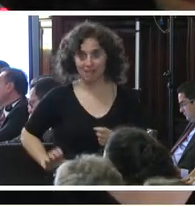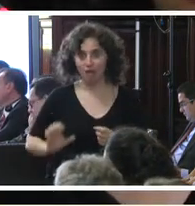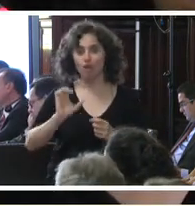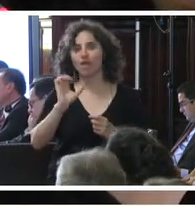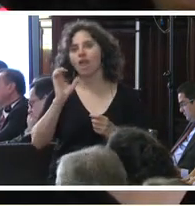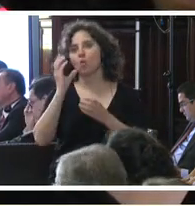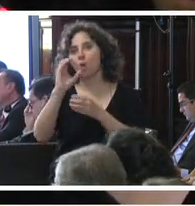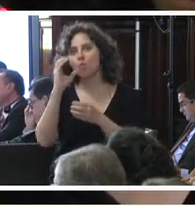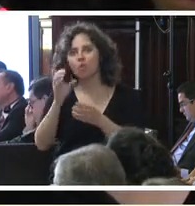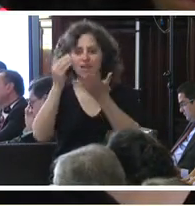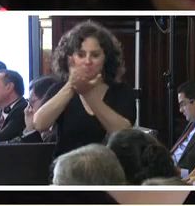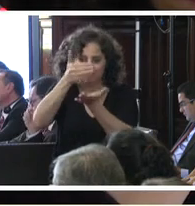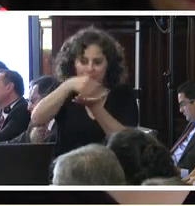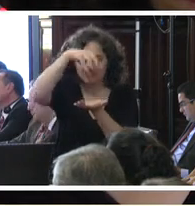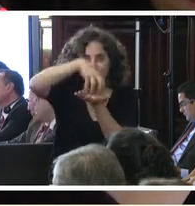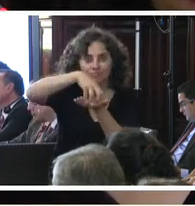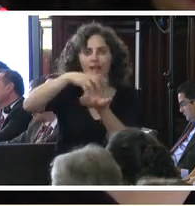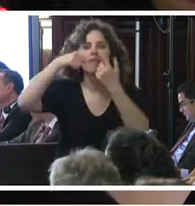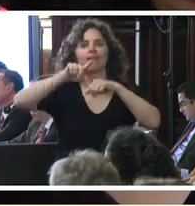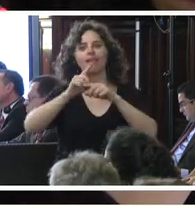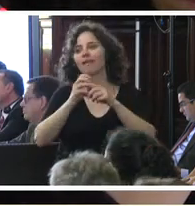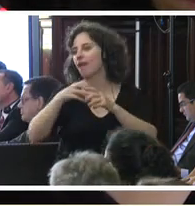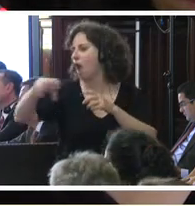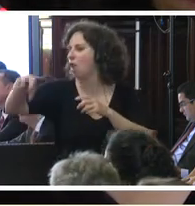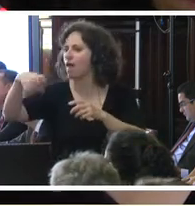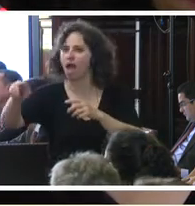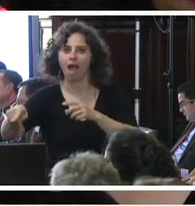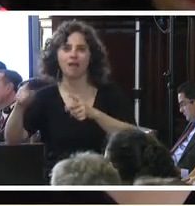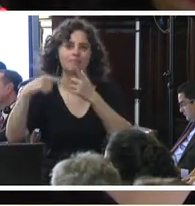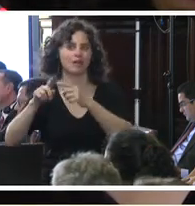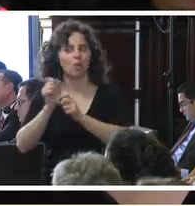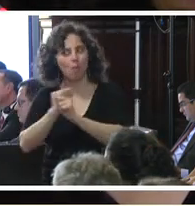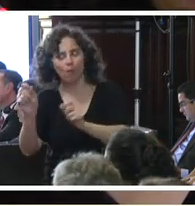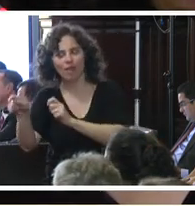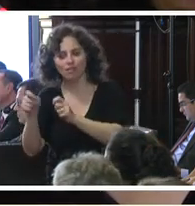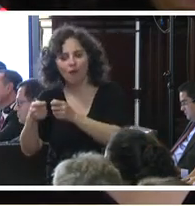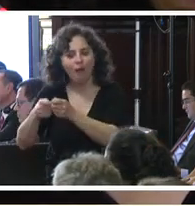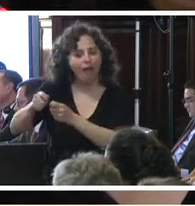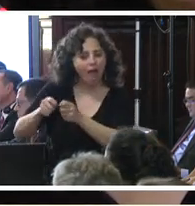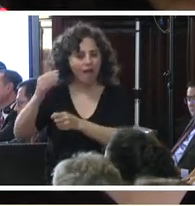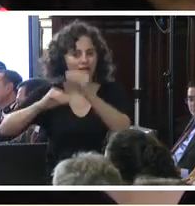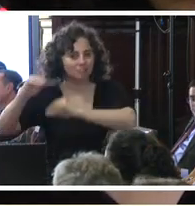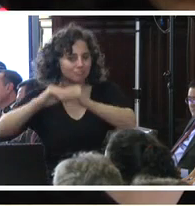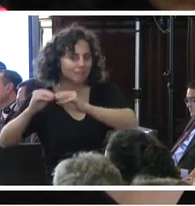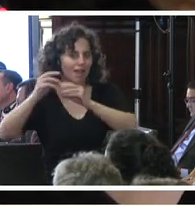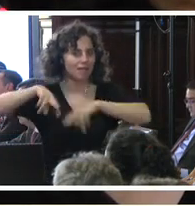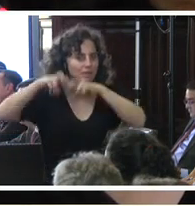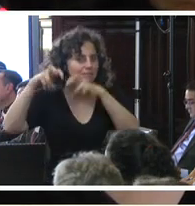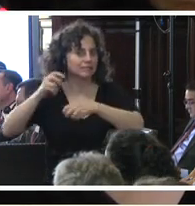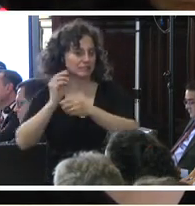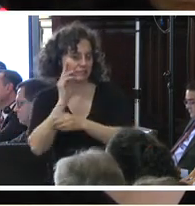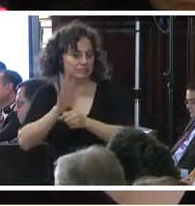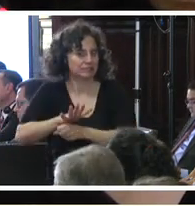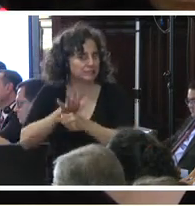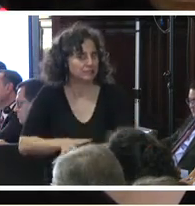áreas, pero que de una u otra forma obviamente nos da el temor de la manipulación de las investigaciones y que existe un